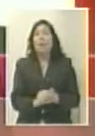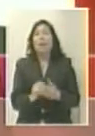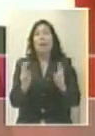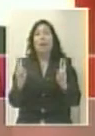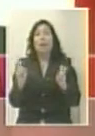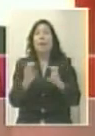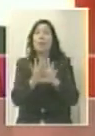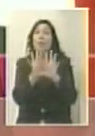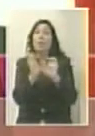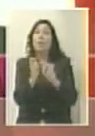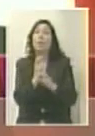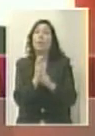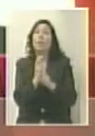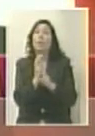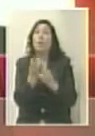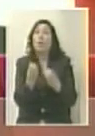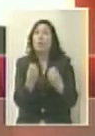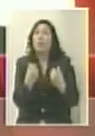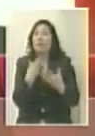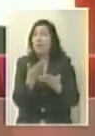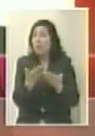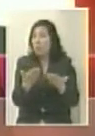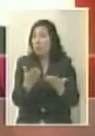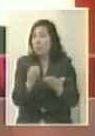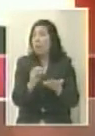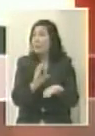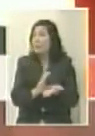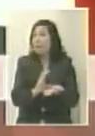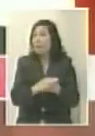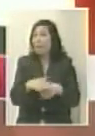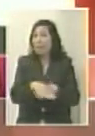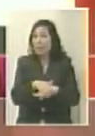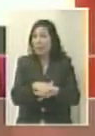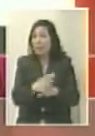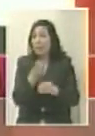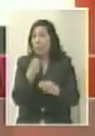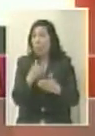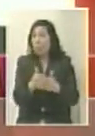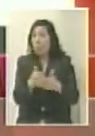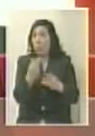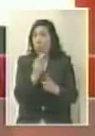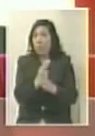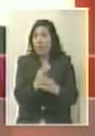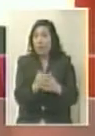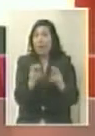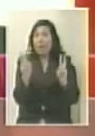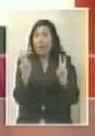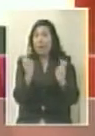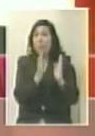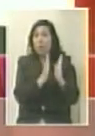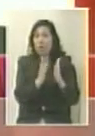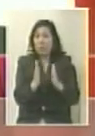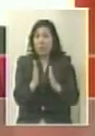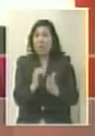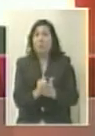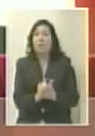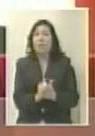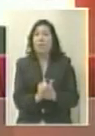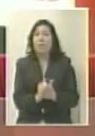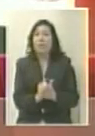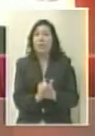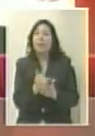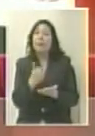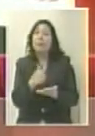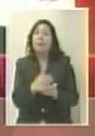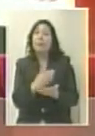tema de la evaluación ambiental estratégica, que es un elemento central en gestión ambiental preventiva, el tema del ordenamiento territorial y el tema de